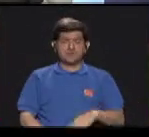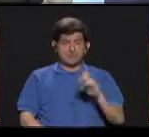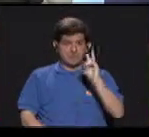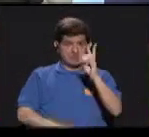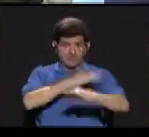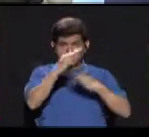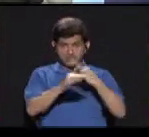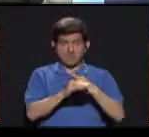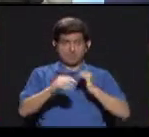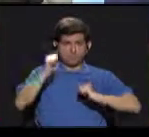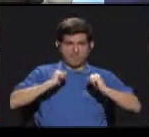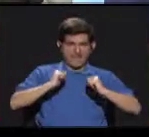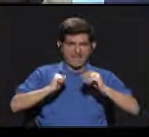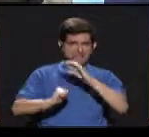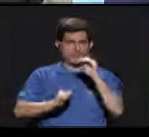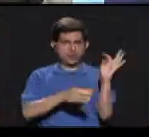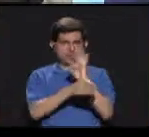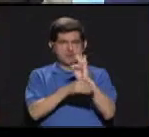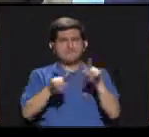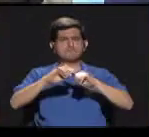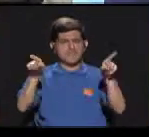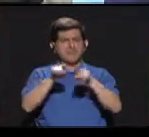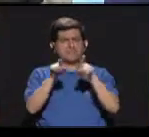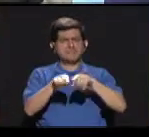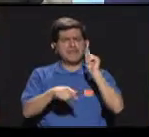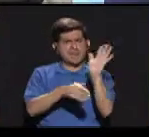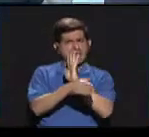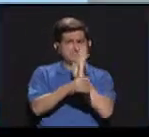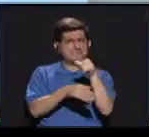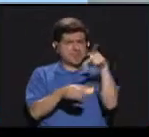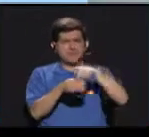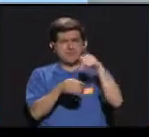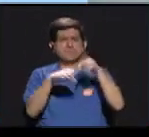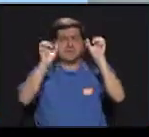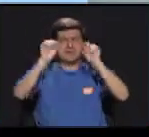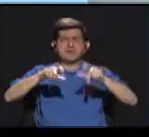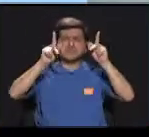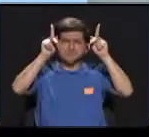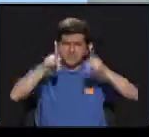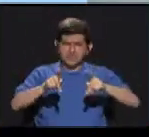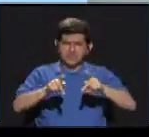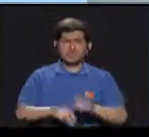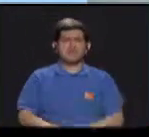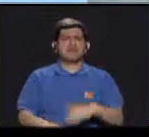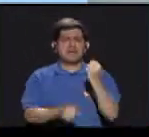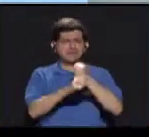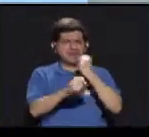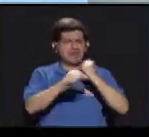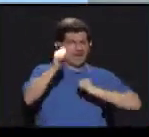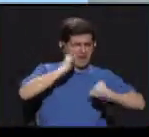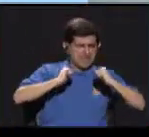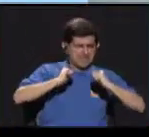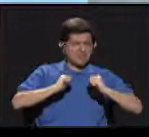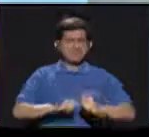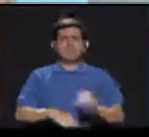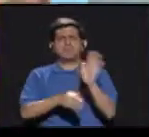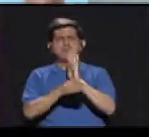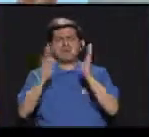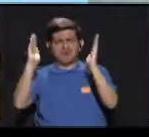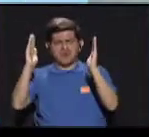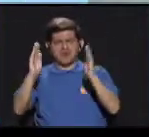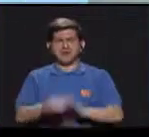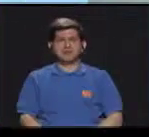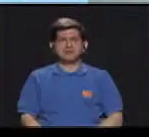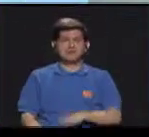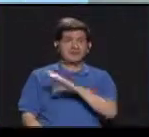para televisión, pero también actuó en cortometrajes, o sea que Alfredo Catania era una persona que bien podía estar en las tablas, en el teatro, podía estar en un